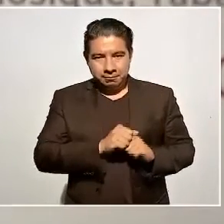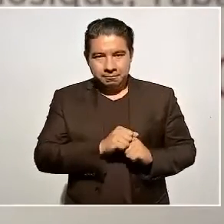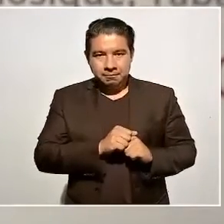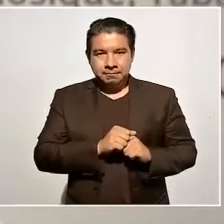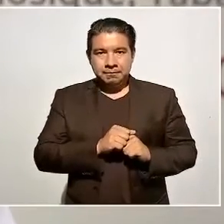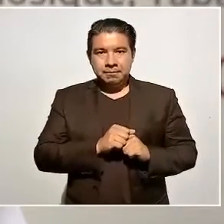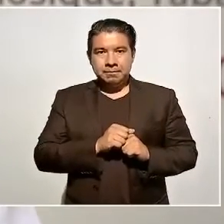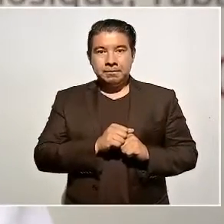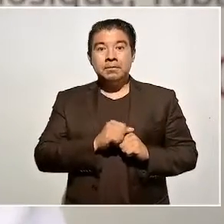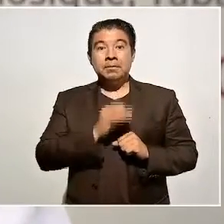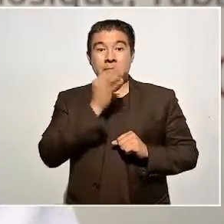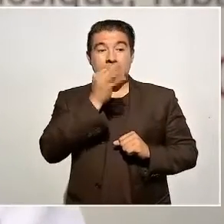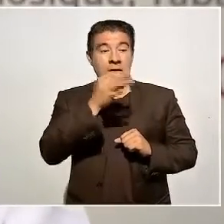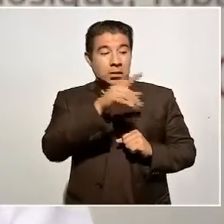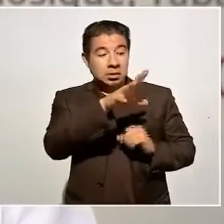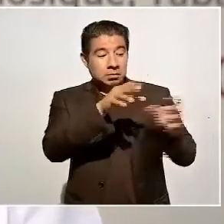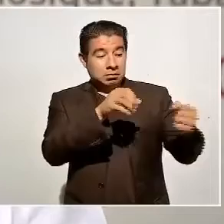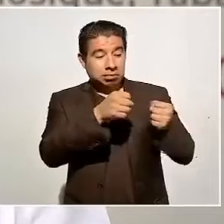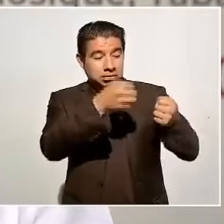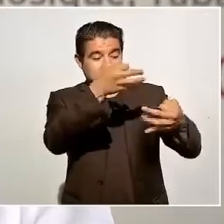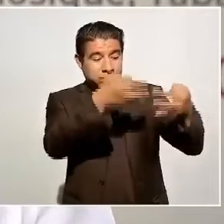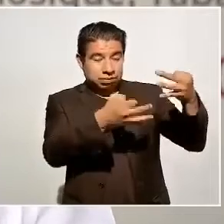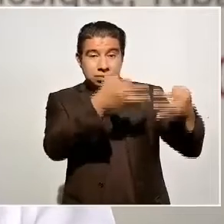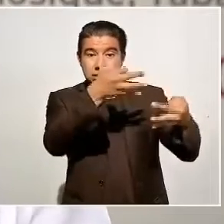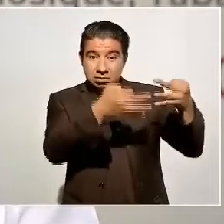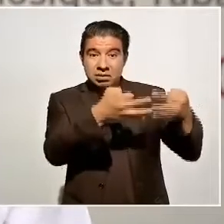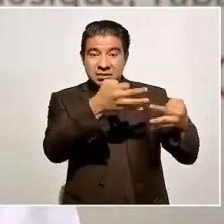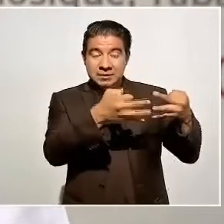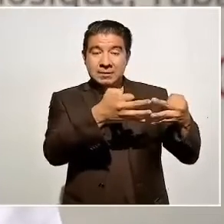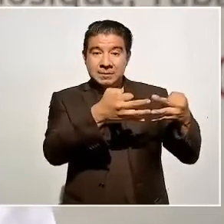que lo enjuiciaron,